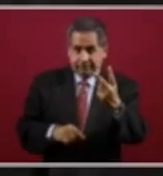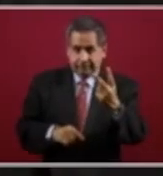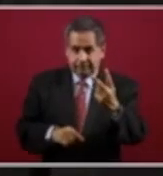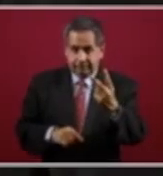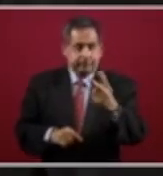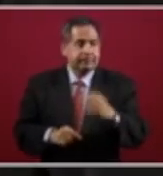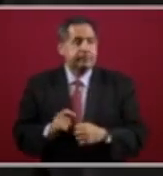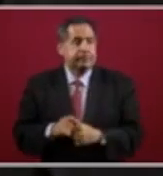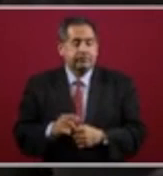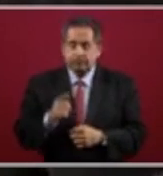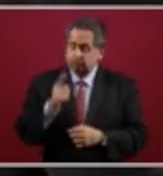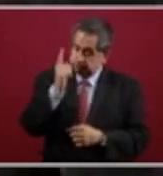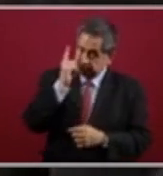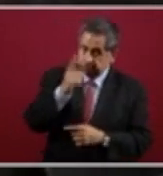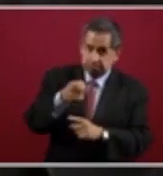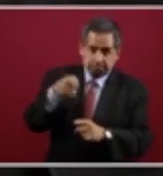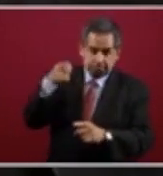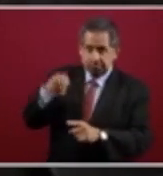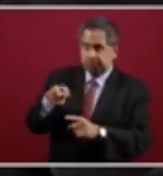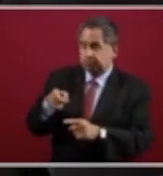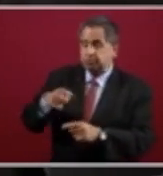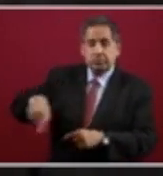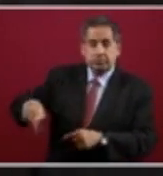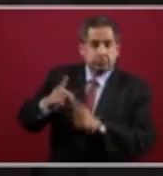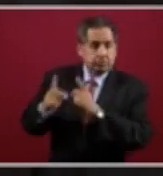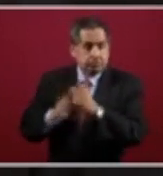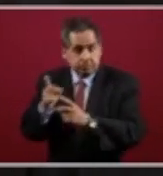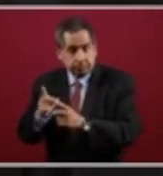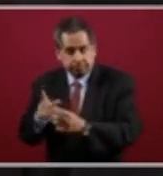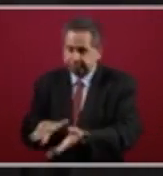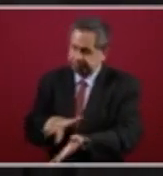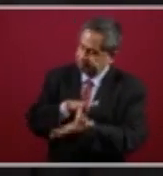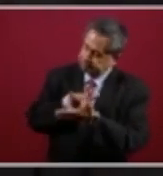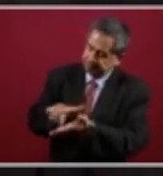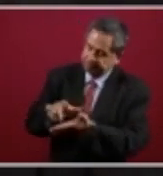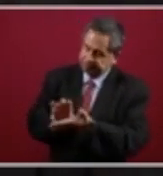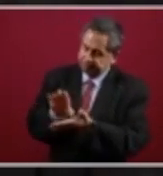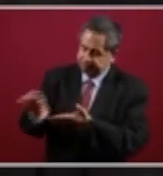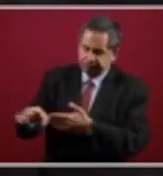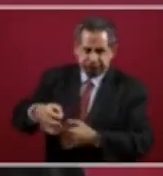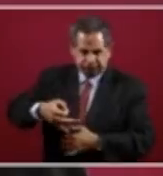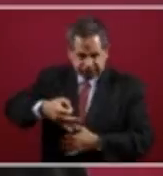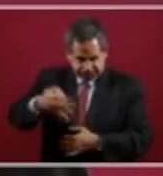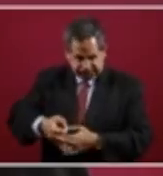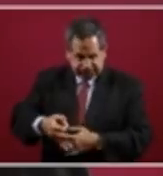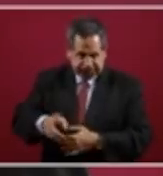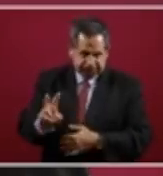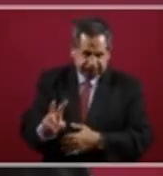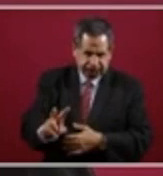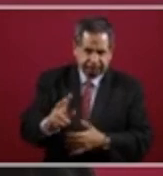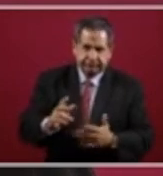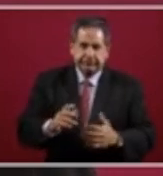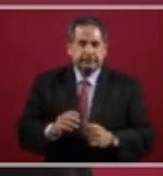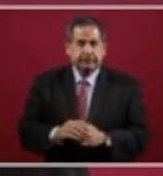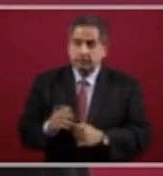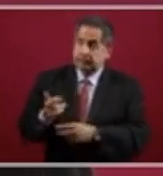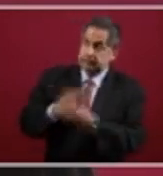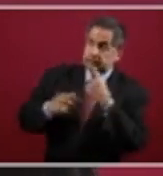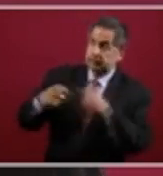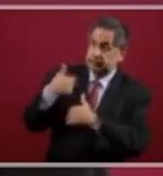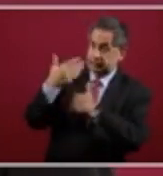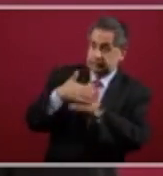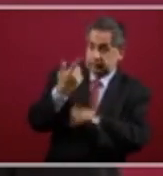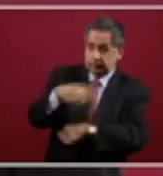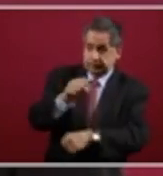a los deportistas se va a hacer realidad, regresando la semana